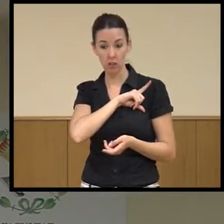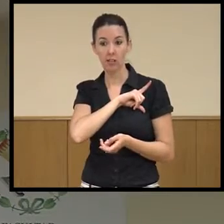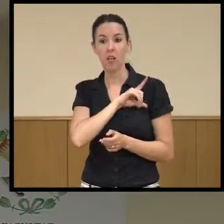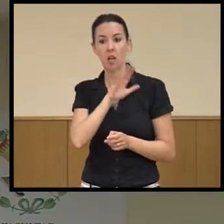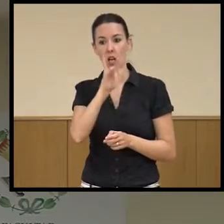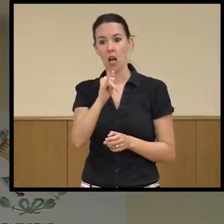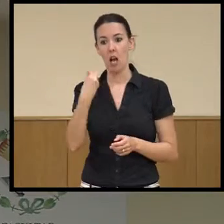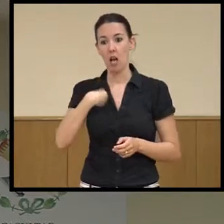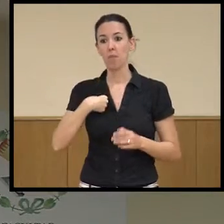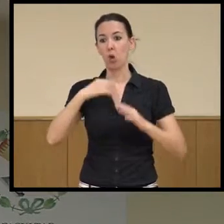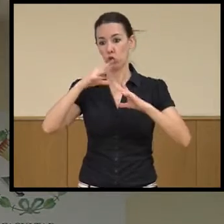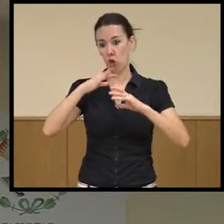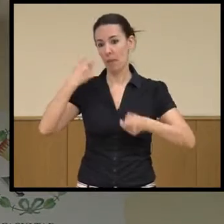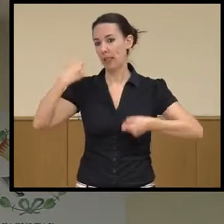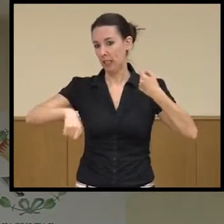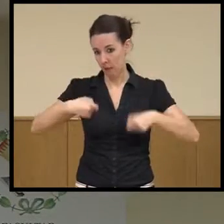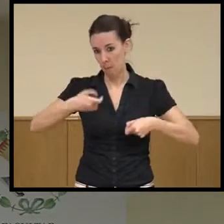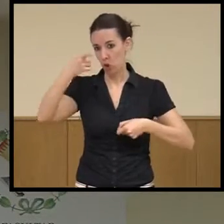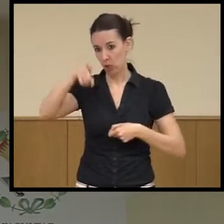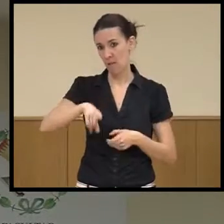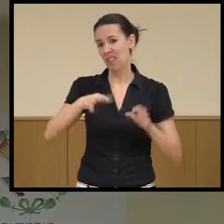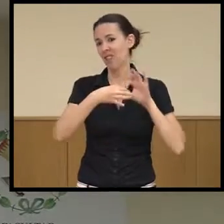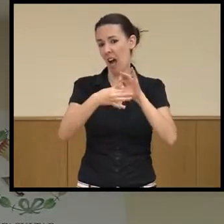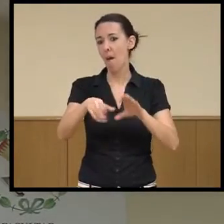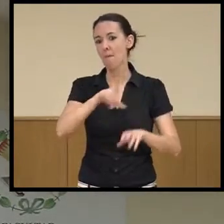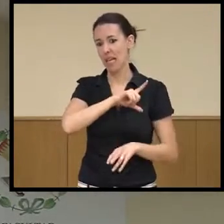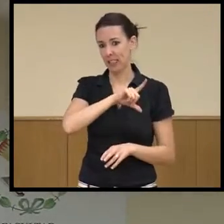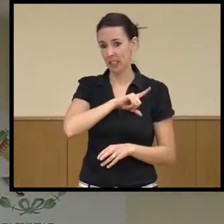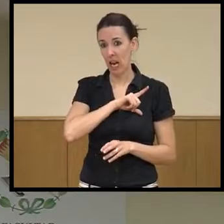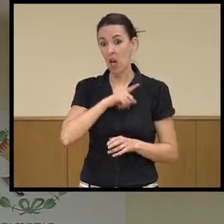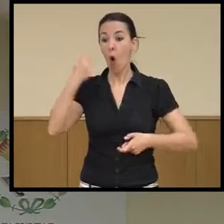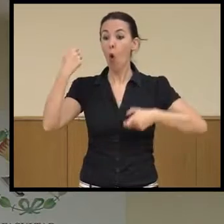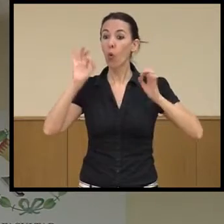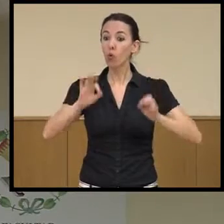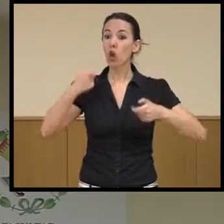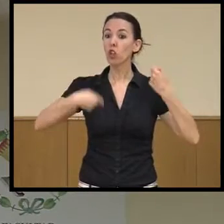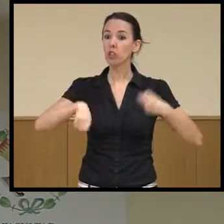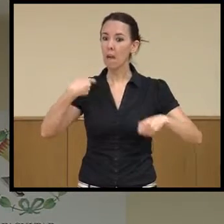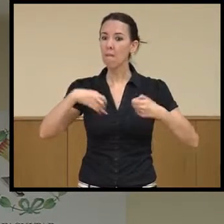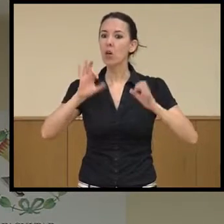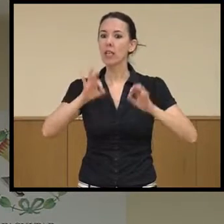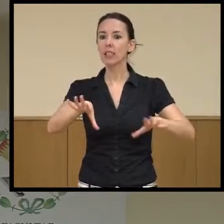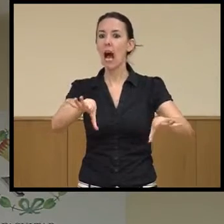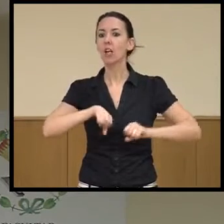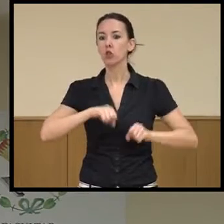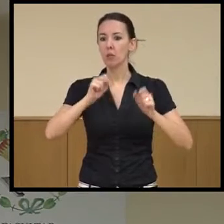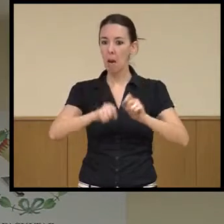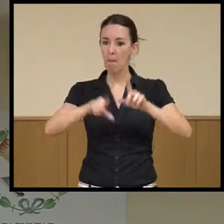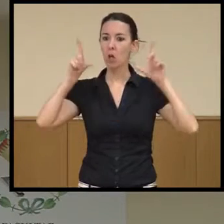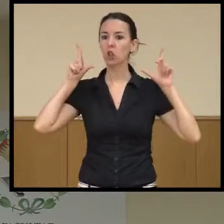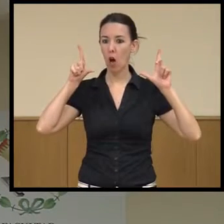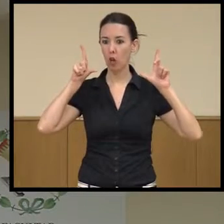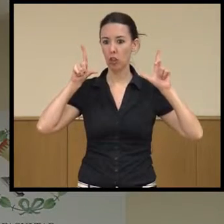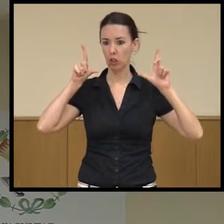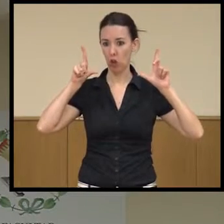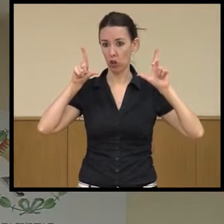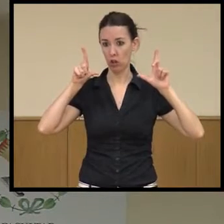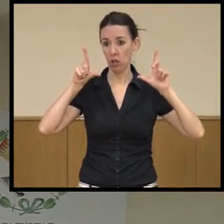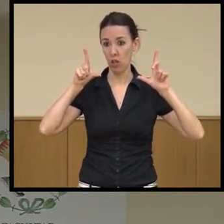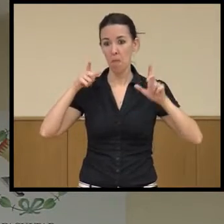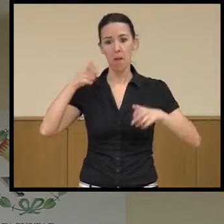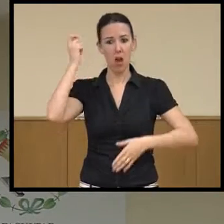los susodichos trompeta y tambor. Y eran los tambores, precisamente, quienes asumían el protagonismo en los lances más infaustos